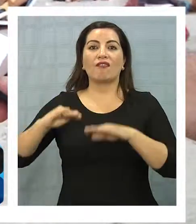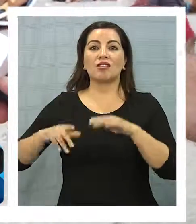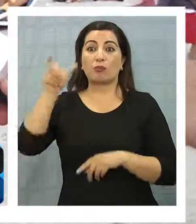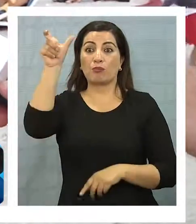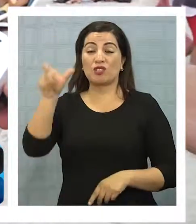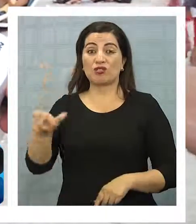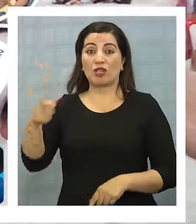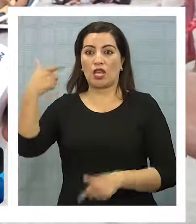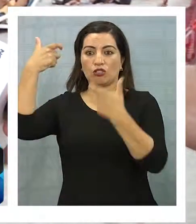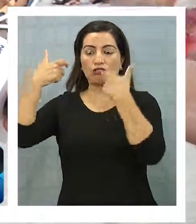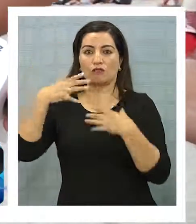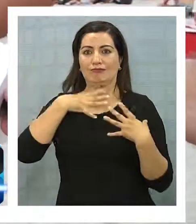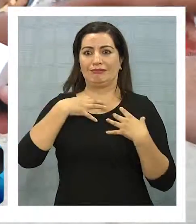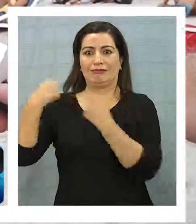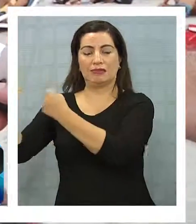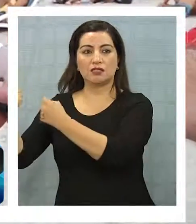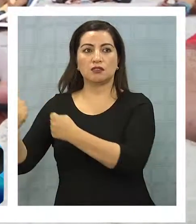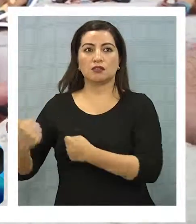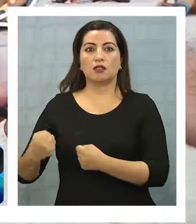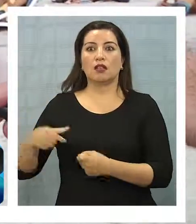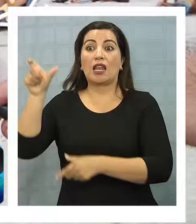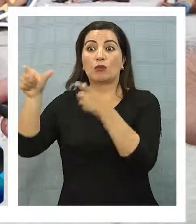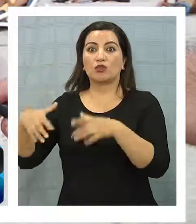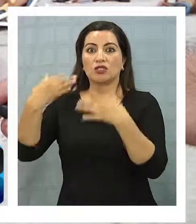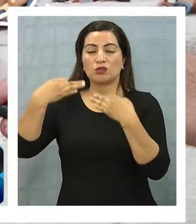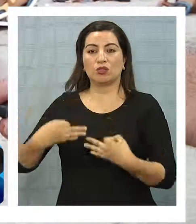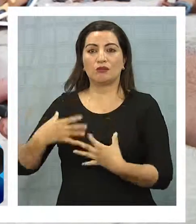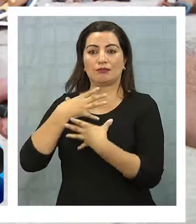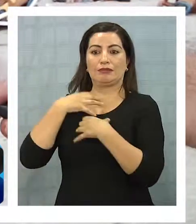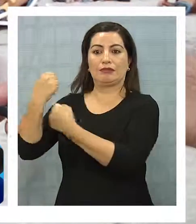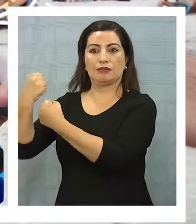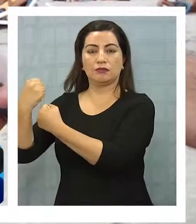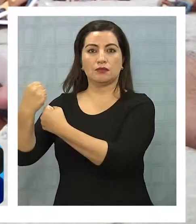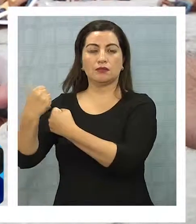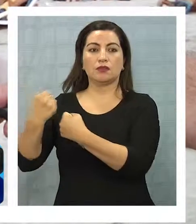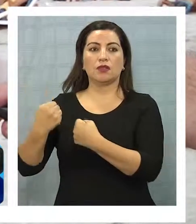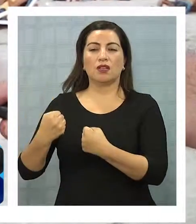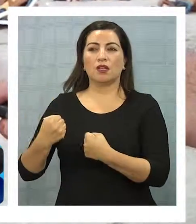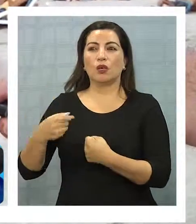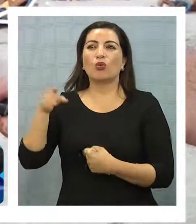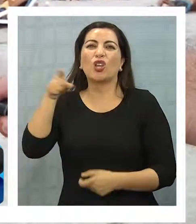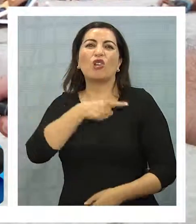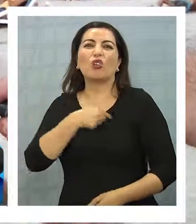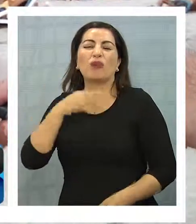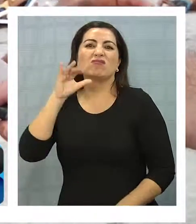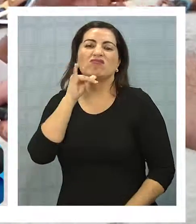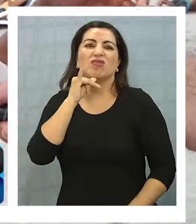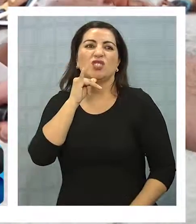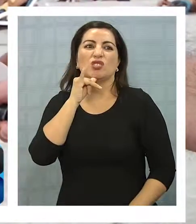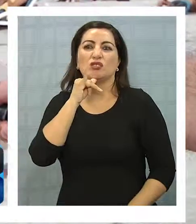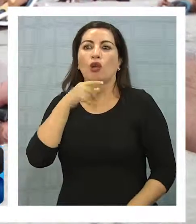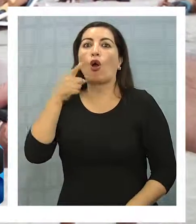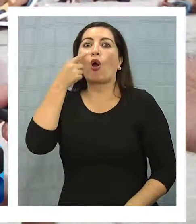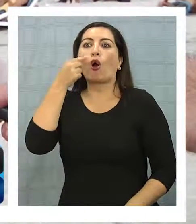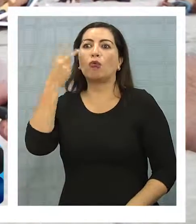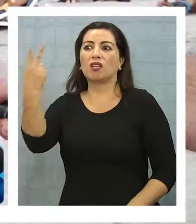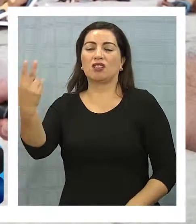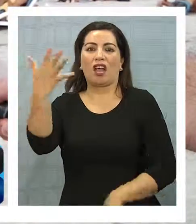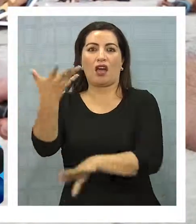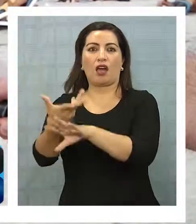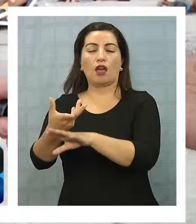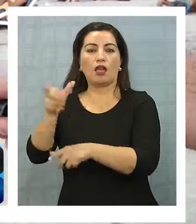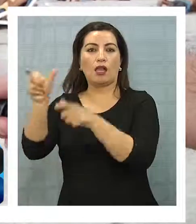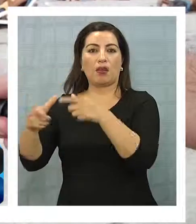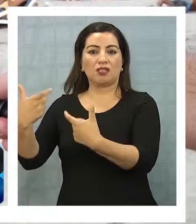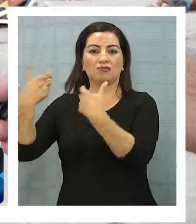playa ¿Quiénes? Las personas de seguridad No sé cómo le llaman ustedes acá, pero son los hombres que están aquí en la playa,